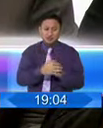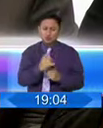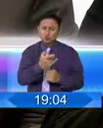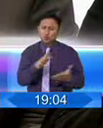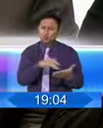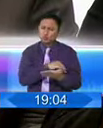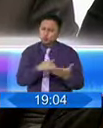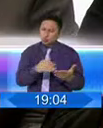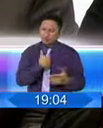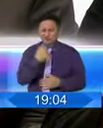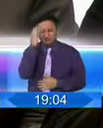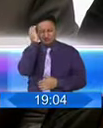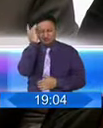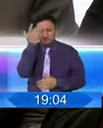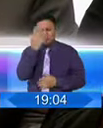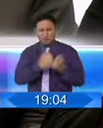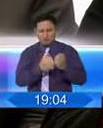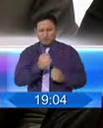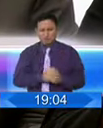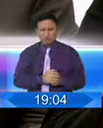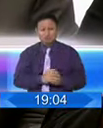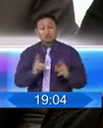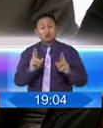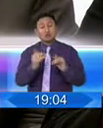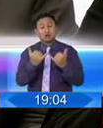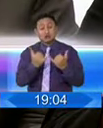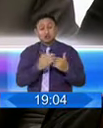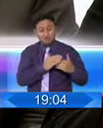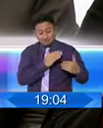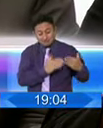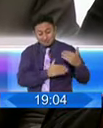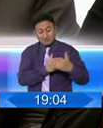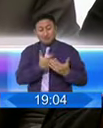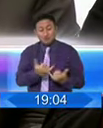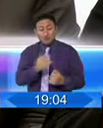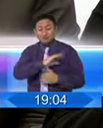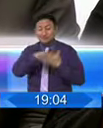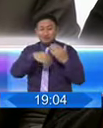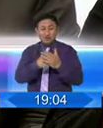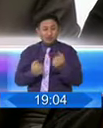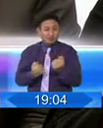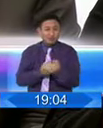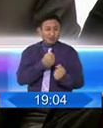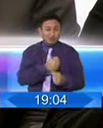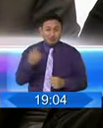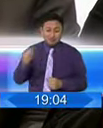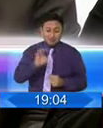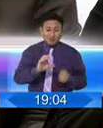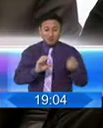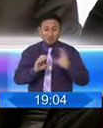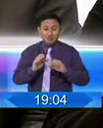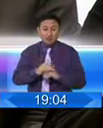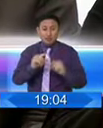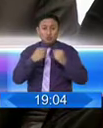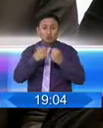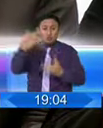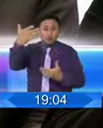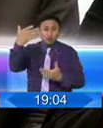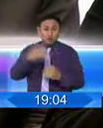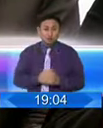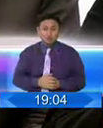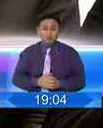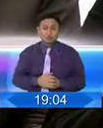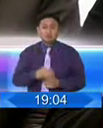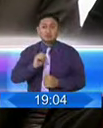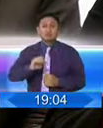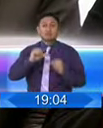cuestionada, controvertida, y esperamos que realmente todo este aporte que se pueda hacer desde las distintas visiones de los grupos políticos y